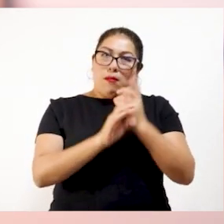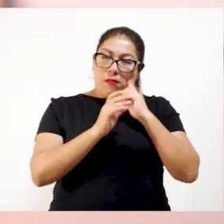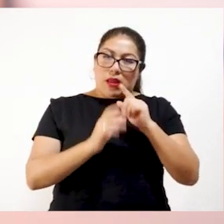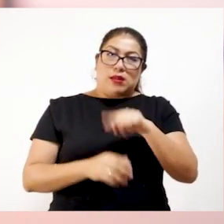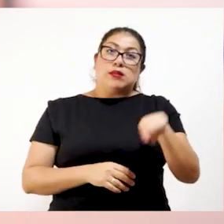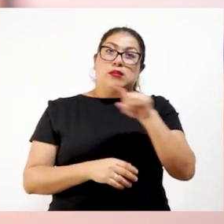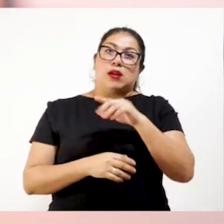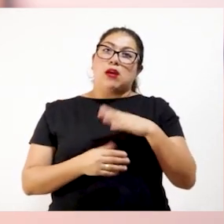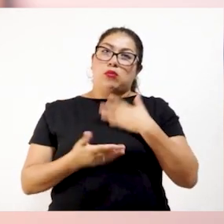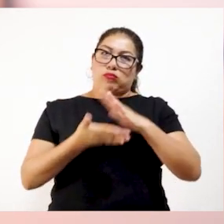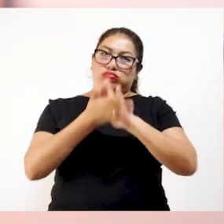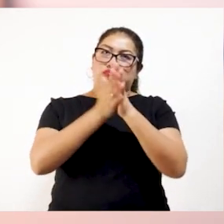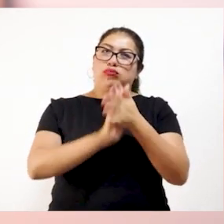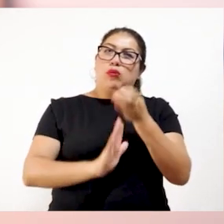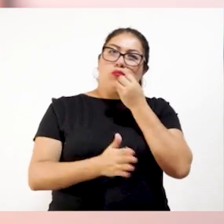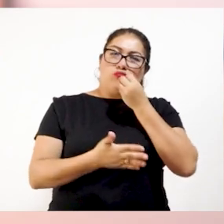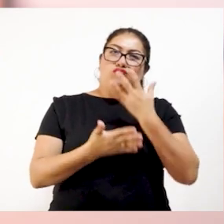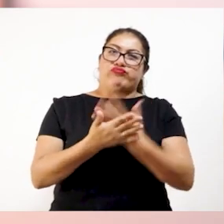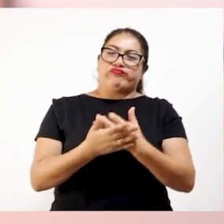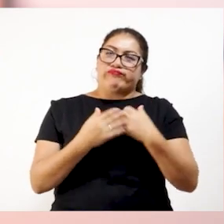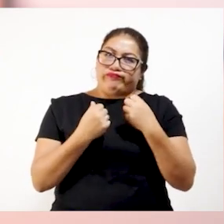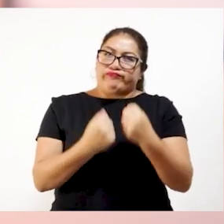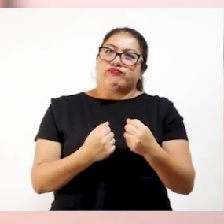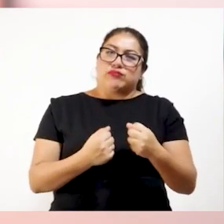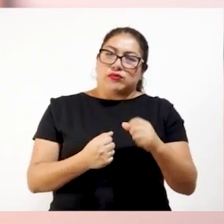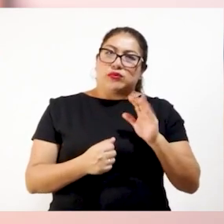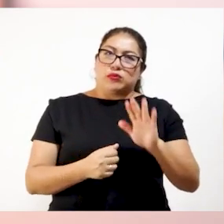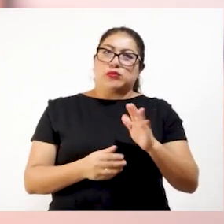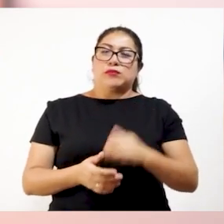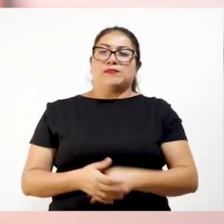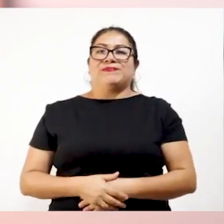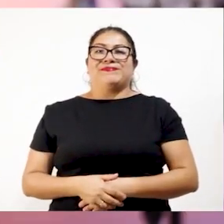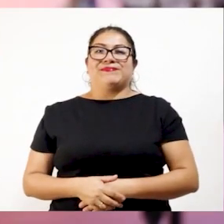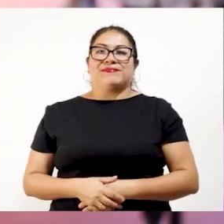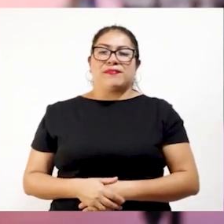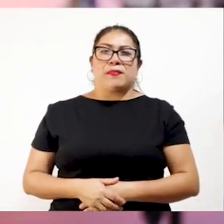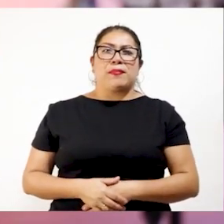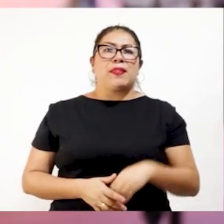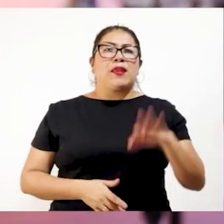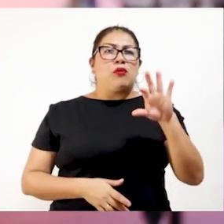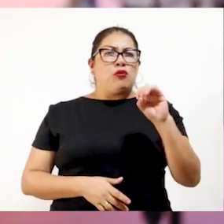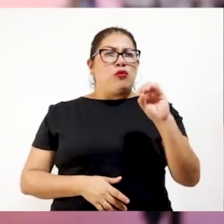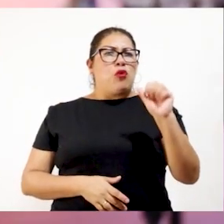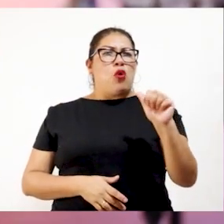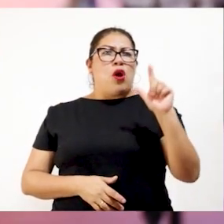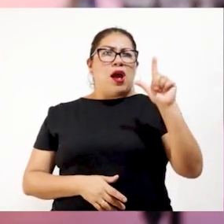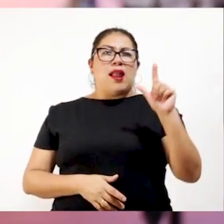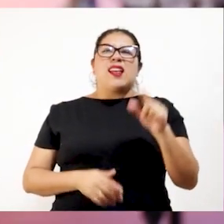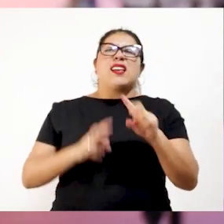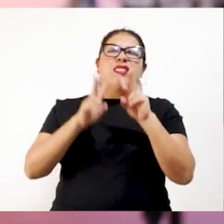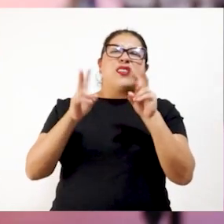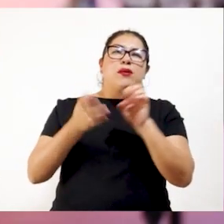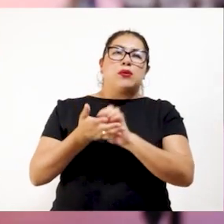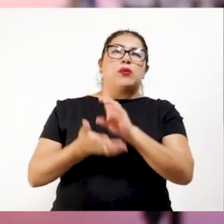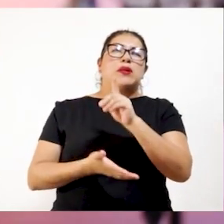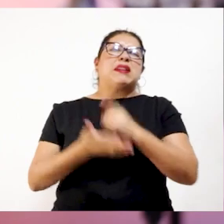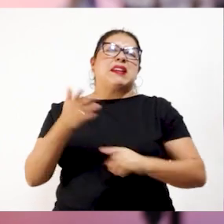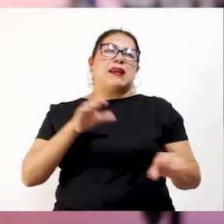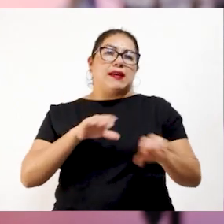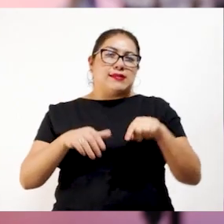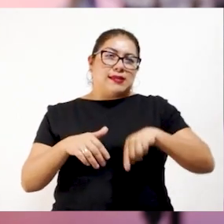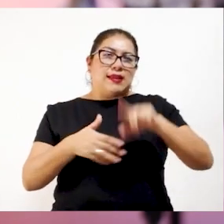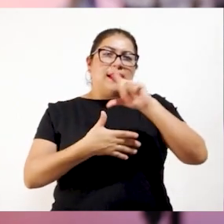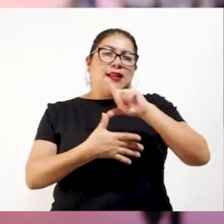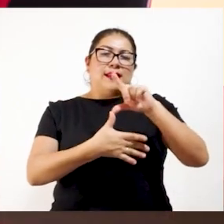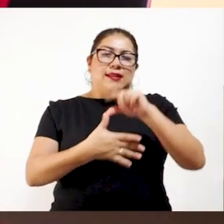que requieren para que sean verdaderos garantes de sus propios derechos. ¿Qué está haciendo FOAL en el tema educativo